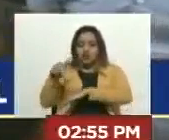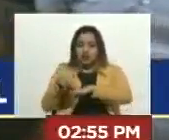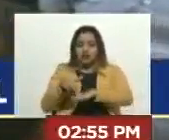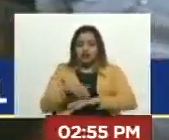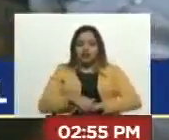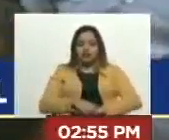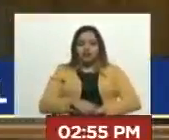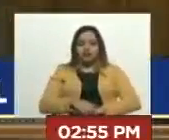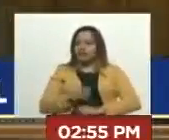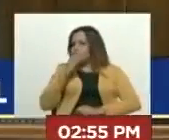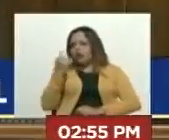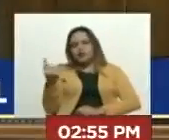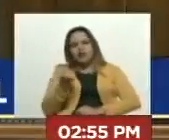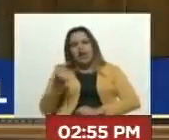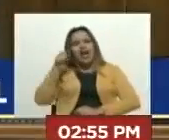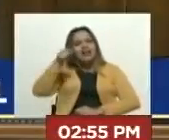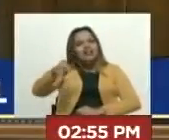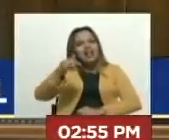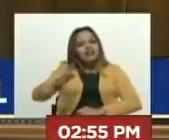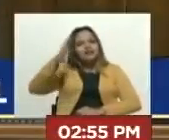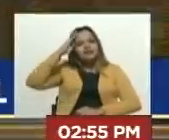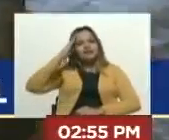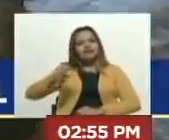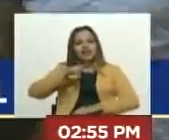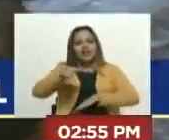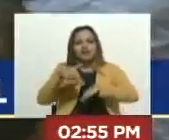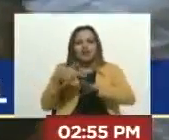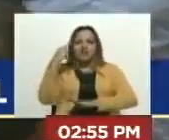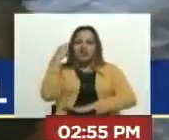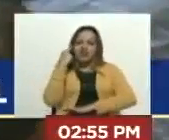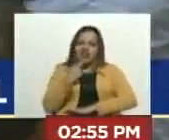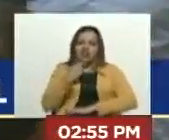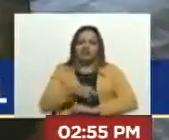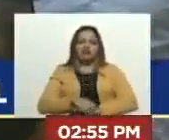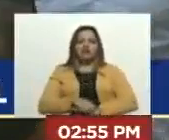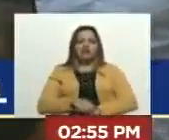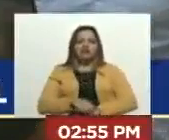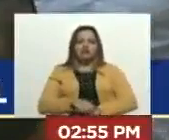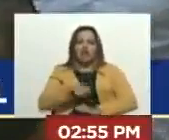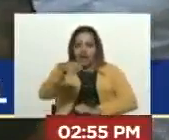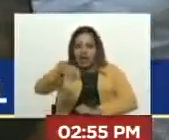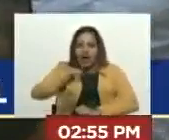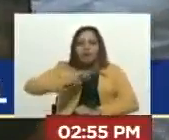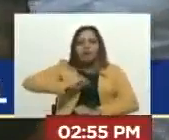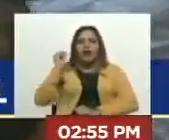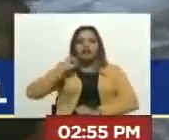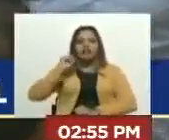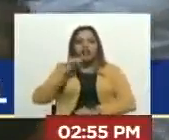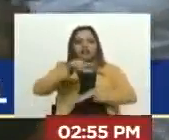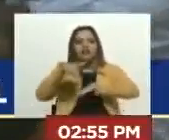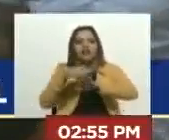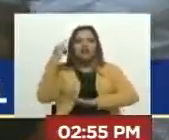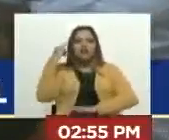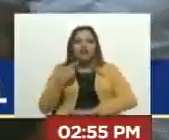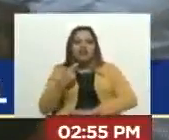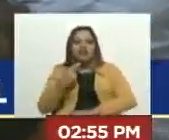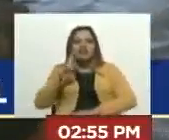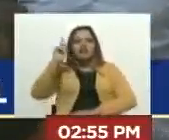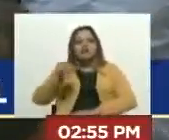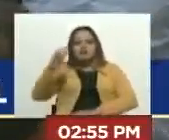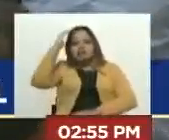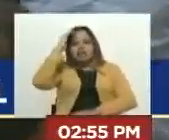No. Ahí estaba nuestra Fuerza Armada Nacional Bolivariana. Ahí estaba la Policía Nacional Bolivariana. Estaba la